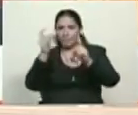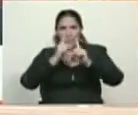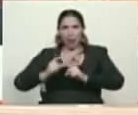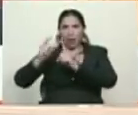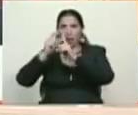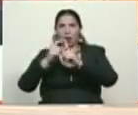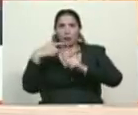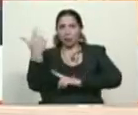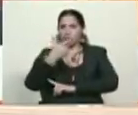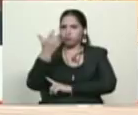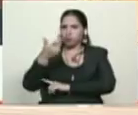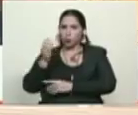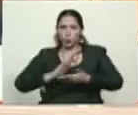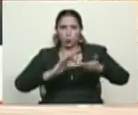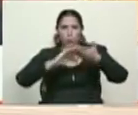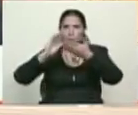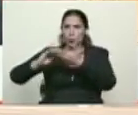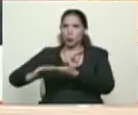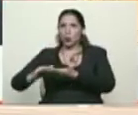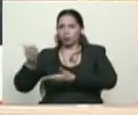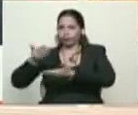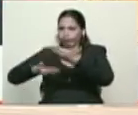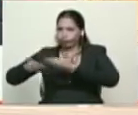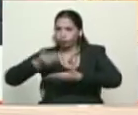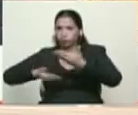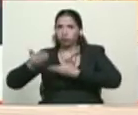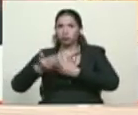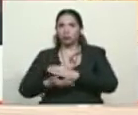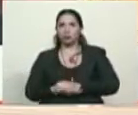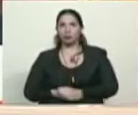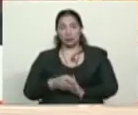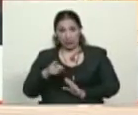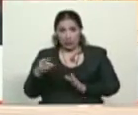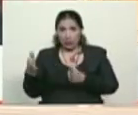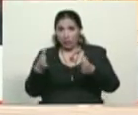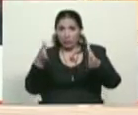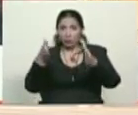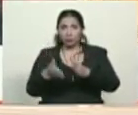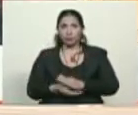la búsqueda de soluciones, la negociación. Ese es el camino.